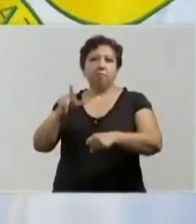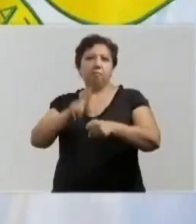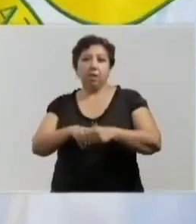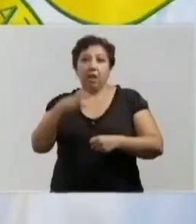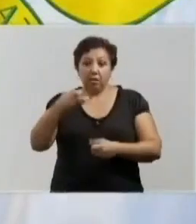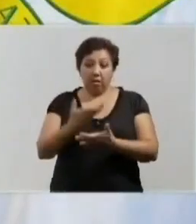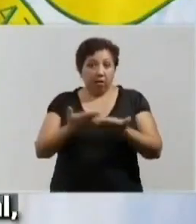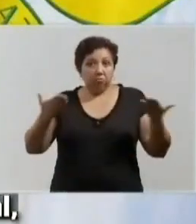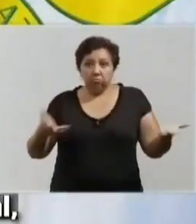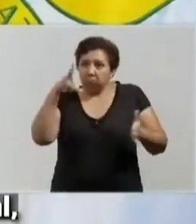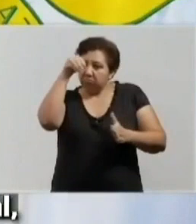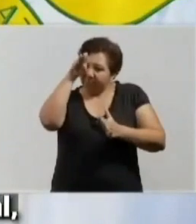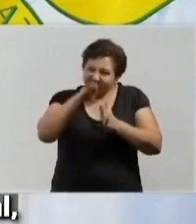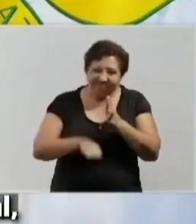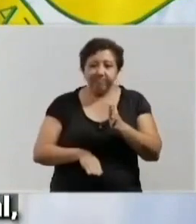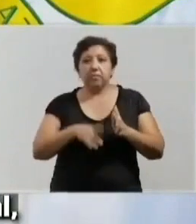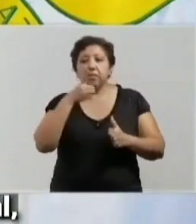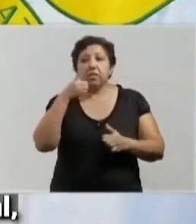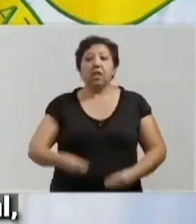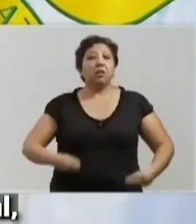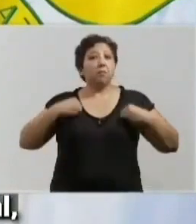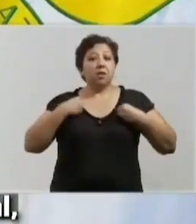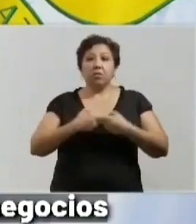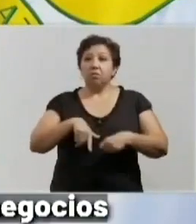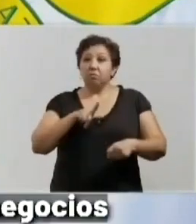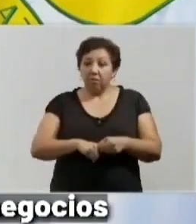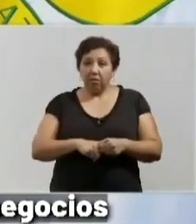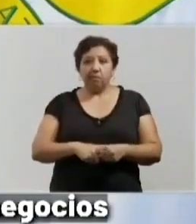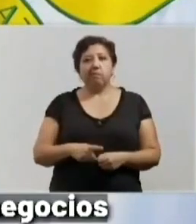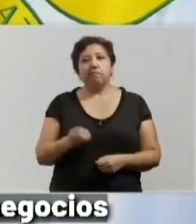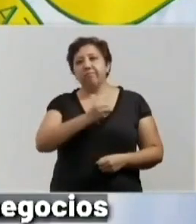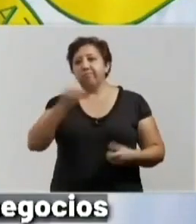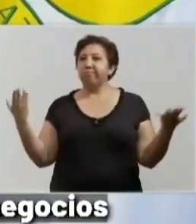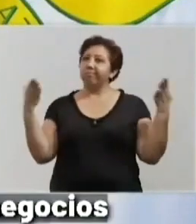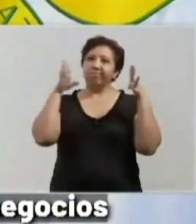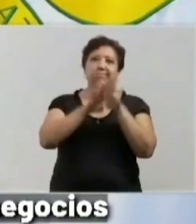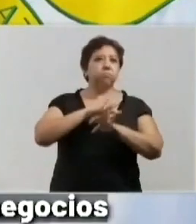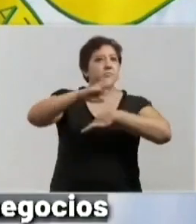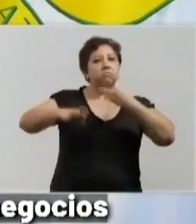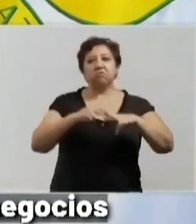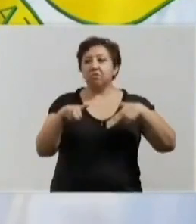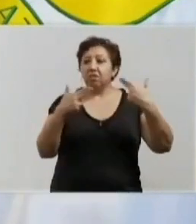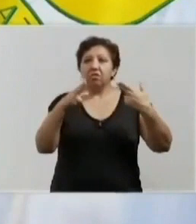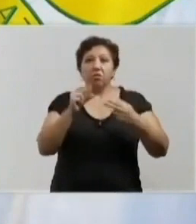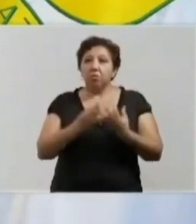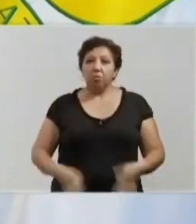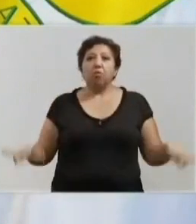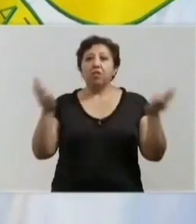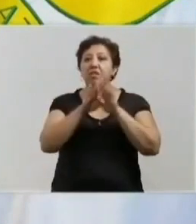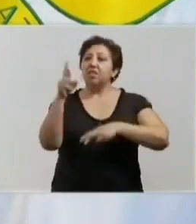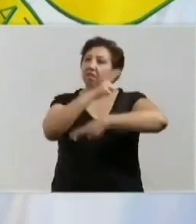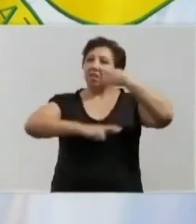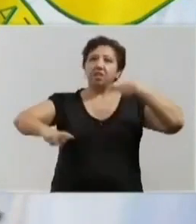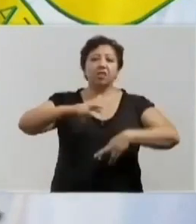Si en estos momentos no se reduce al máximo la vida social, nos veremos obligados a cerrar todos los negocios no esenciales